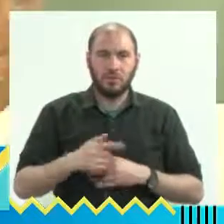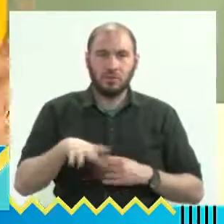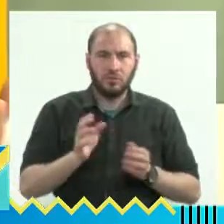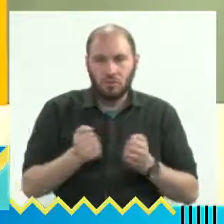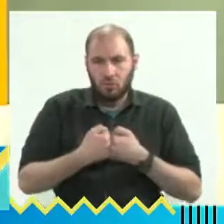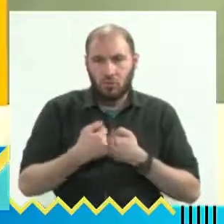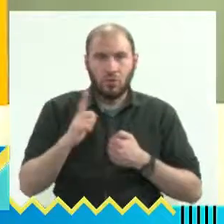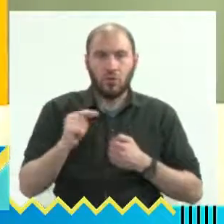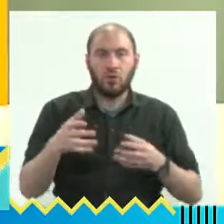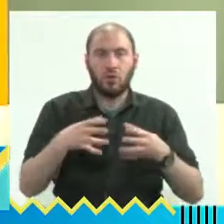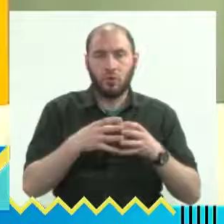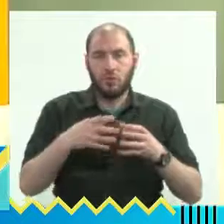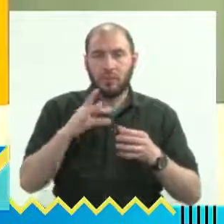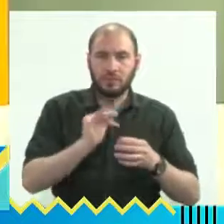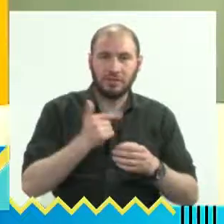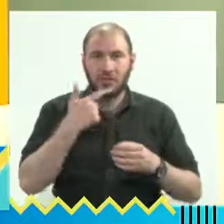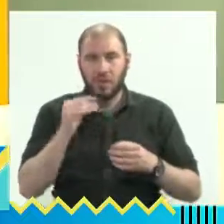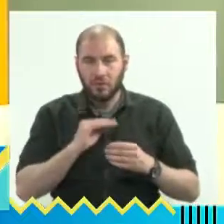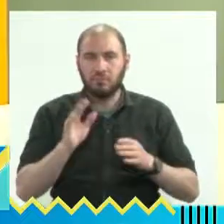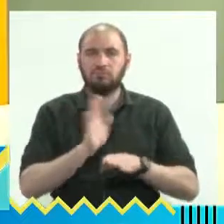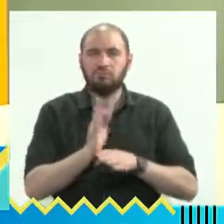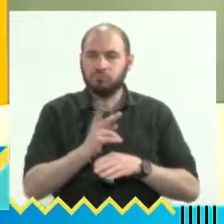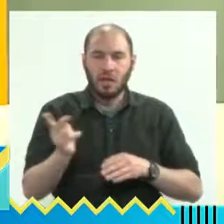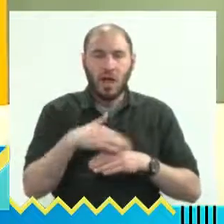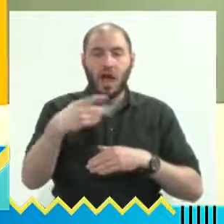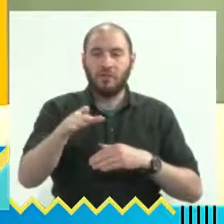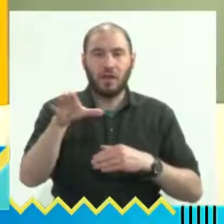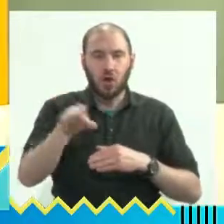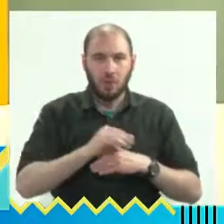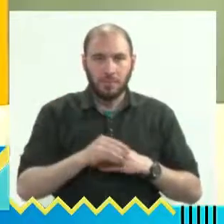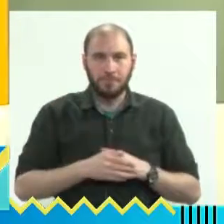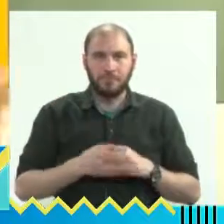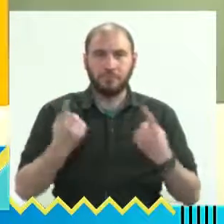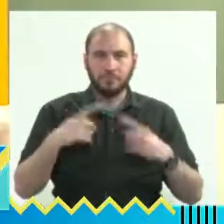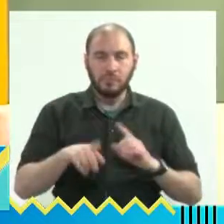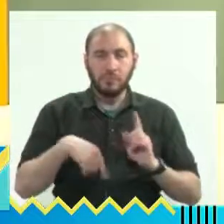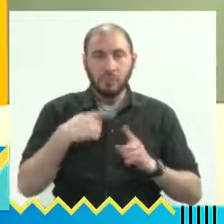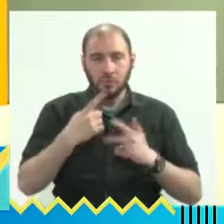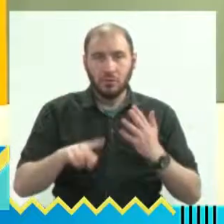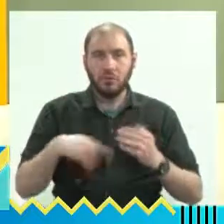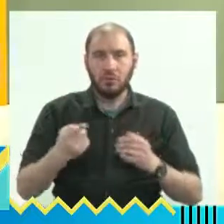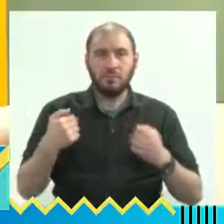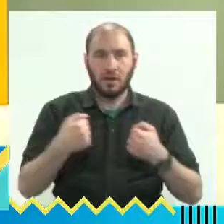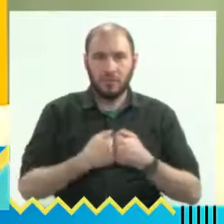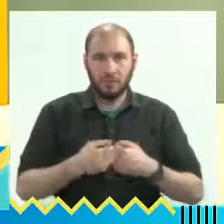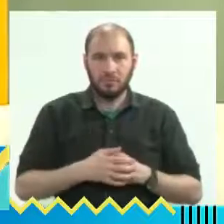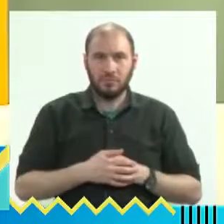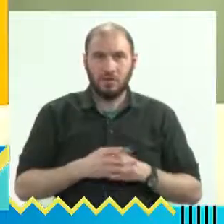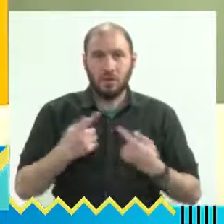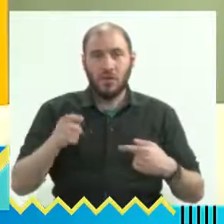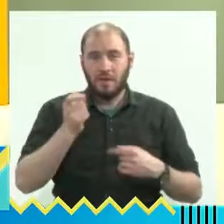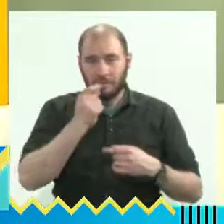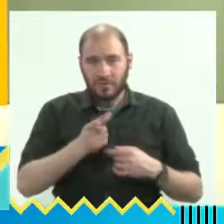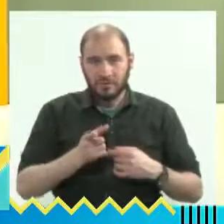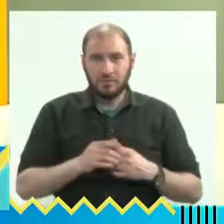burbuja. Las cámaras deben ser la repercusión de lo que pasa afuera, pero además poniéndonos de acuerdo, cosa que no es fácil.